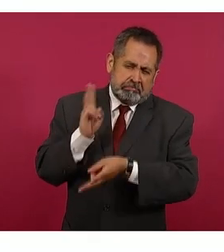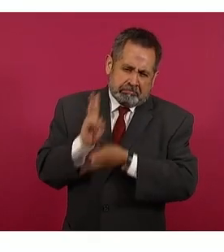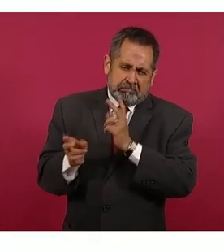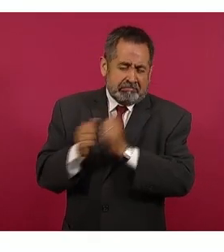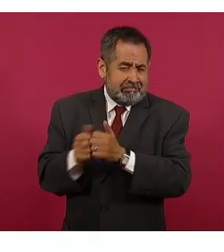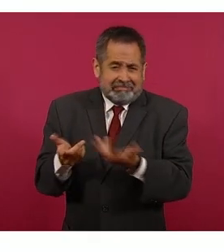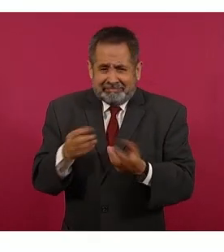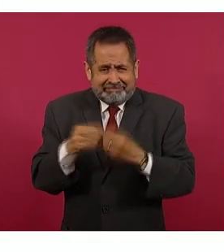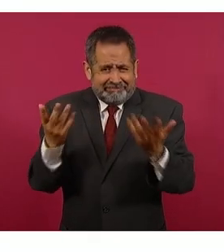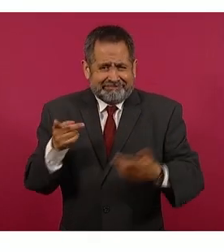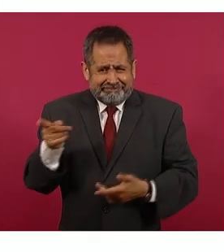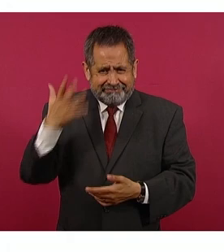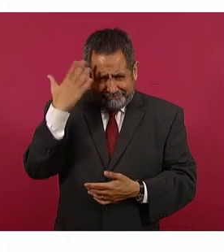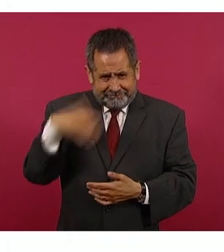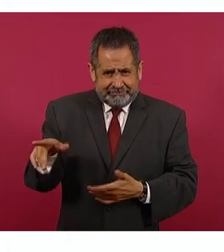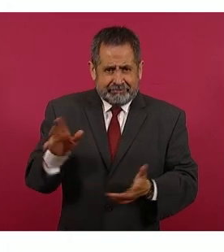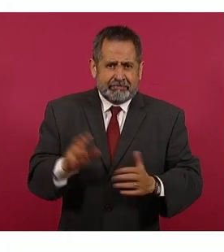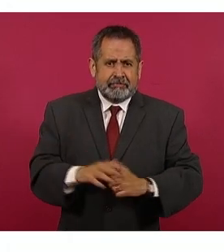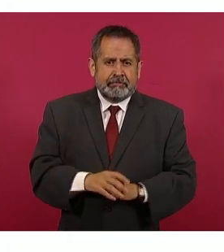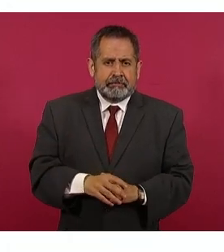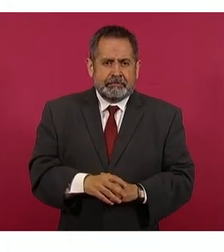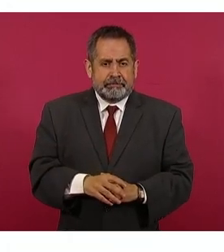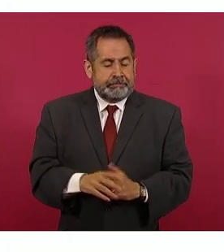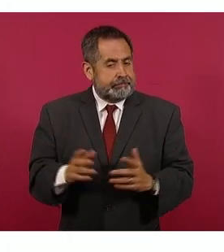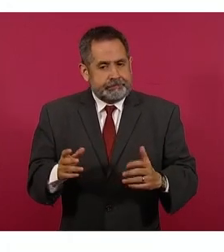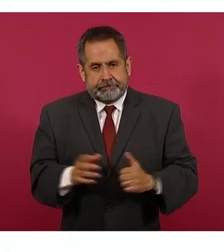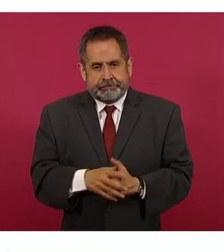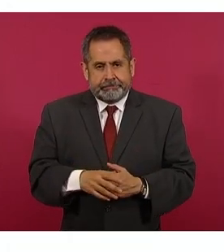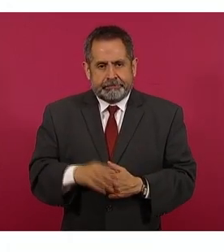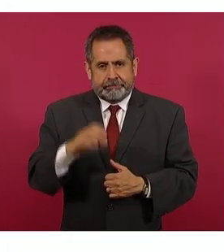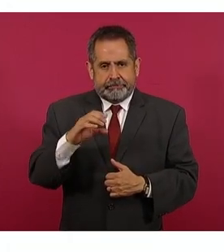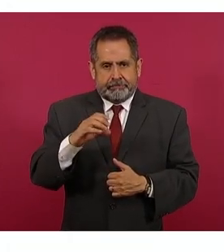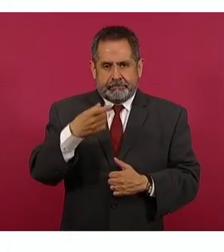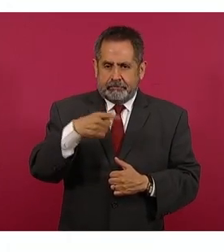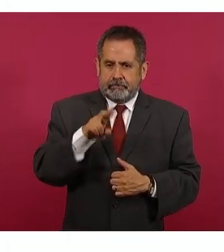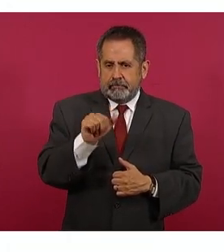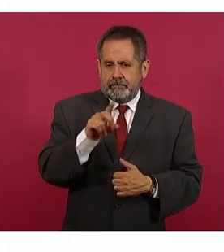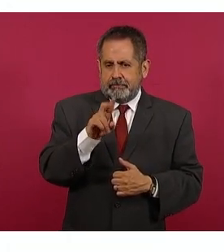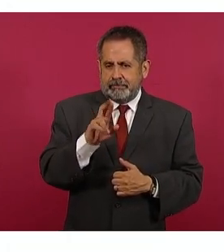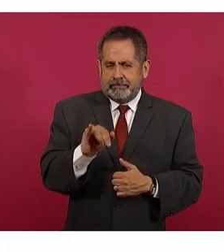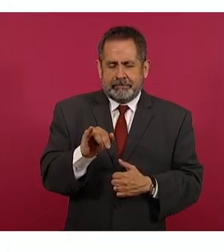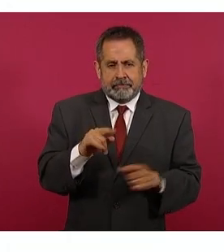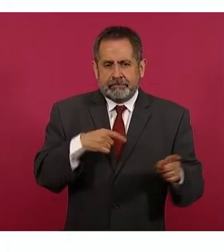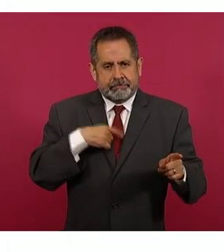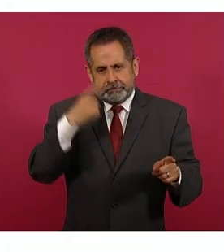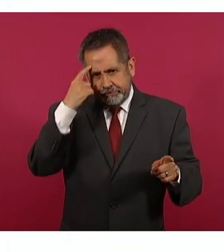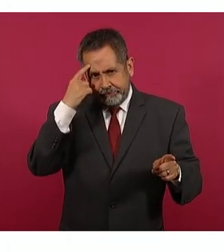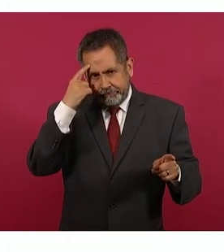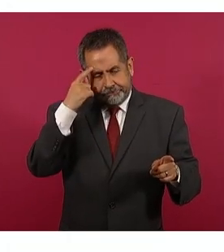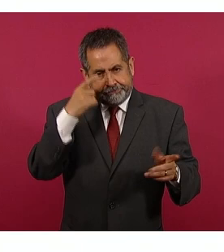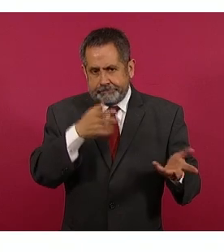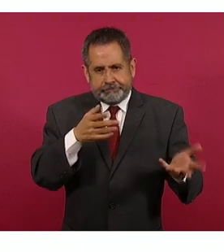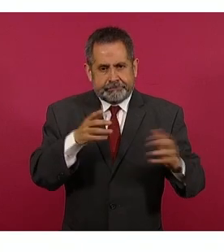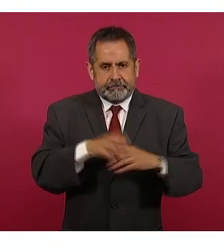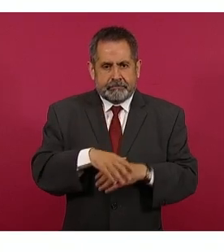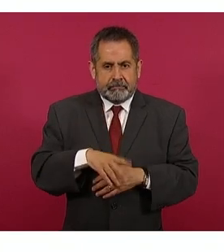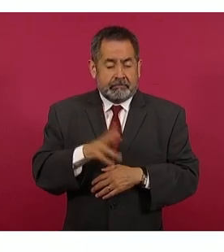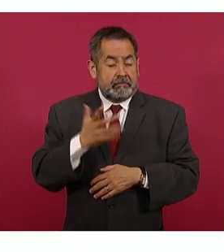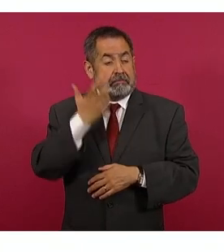él. Entonces, el señor Cuadri piensa que estaba yo